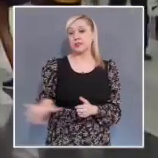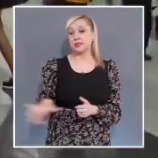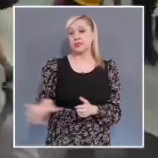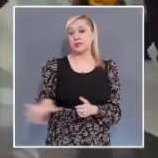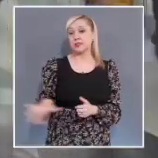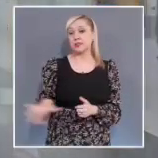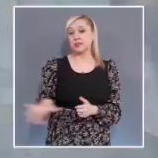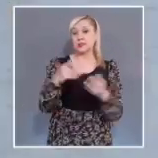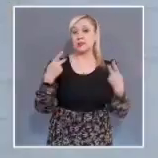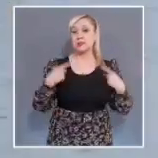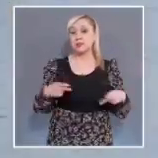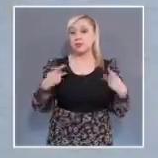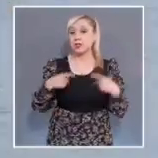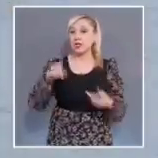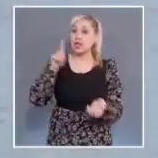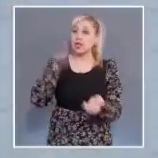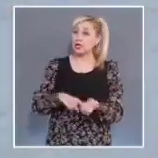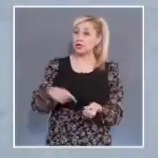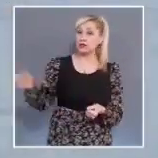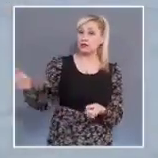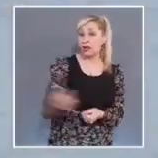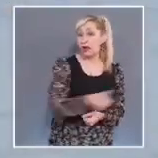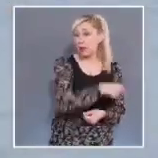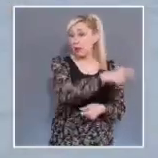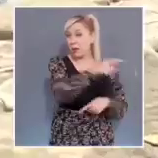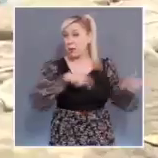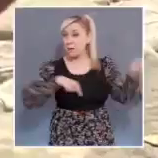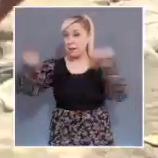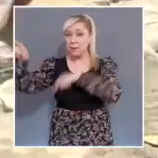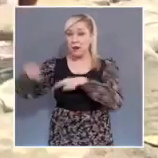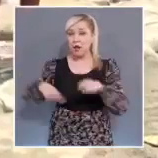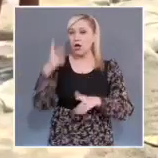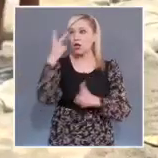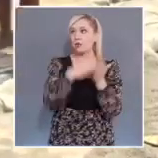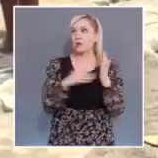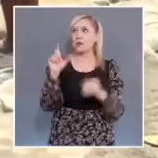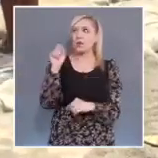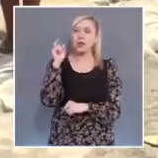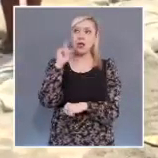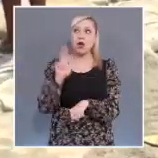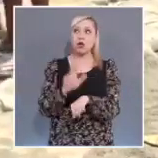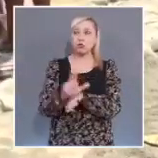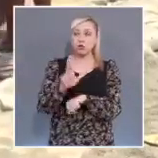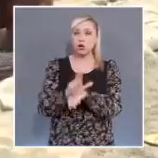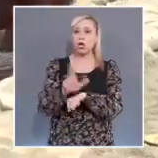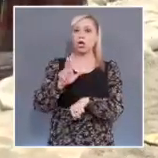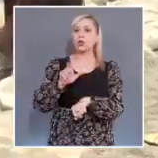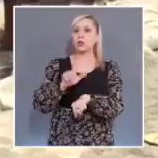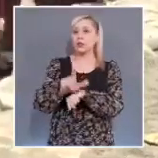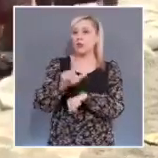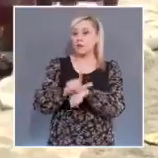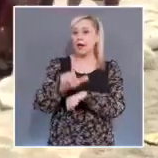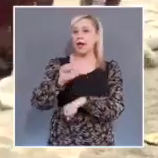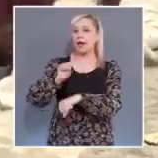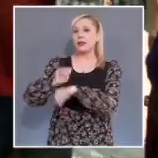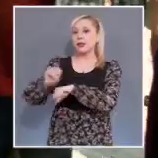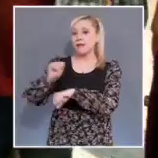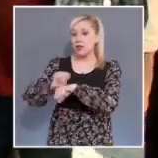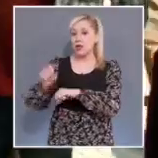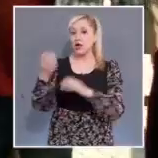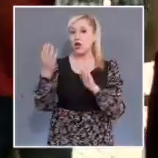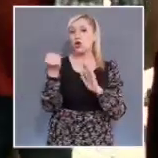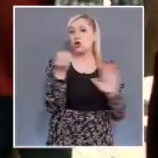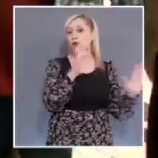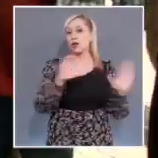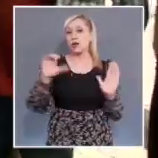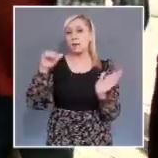movimiento. Tan solo durante 2020, en Honduras, Guatemala y El Salvador, 900,000 personas dejaron su lugar de origen y